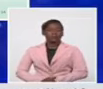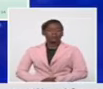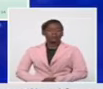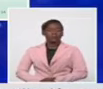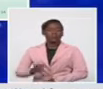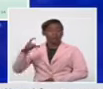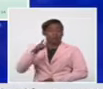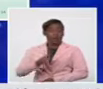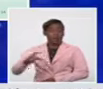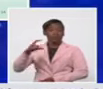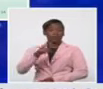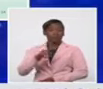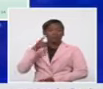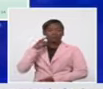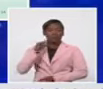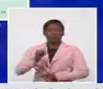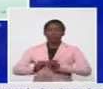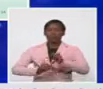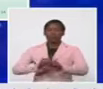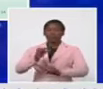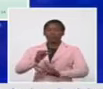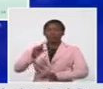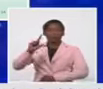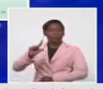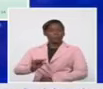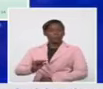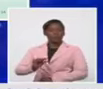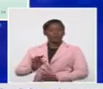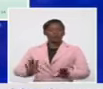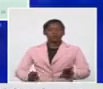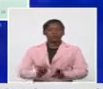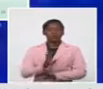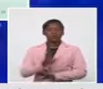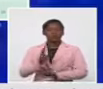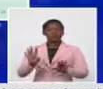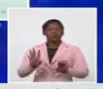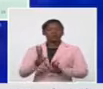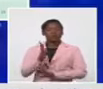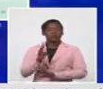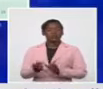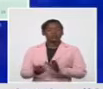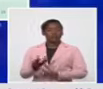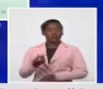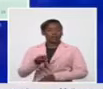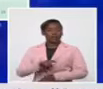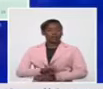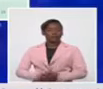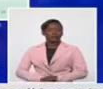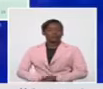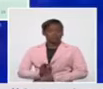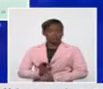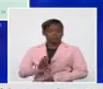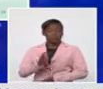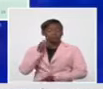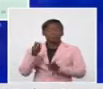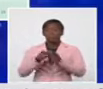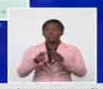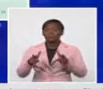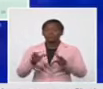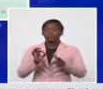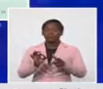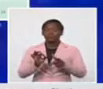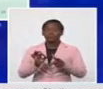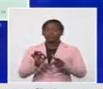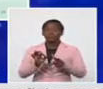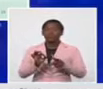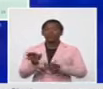va disminuyendo, 3 menos ayer, 14 casos autóctonos. El mayor número donde siempre ha tenido la mayor transmisión